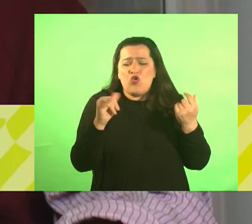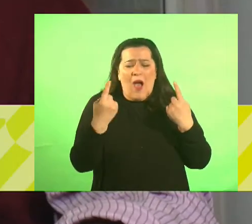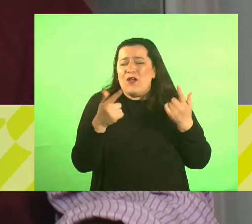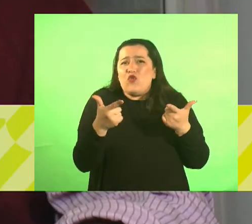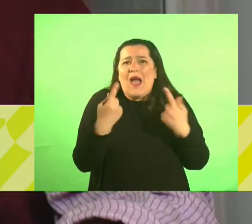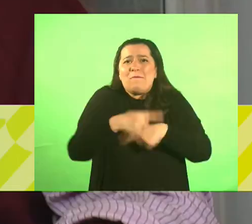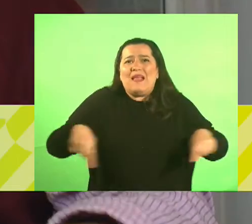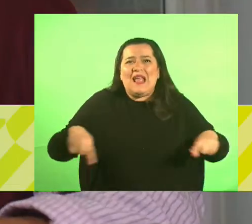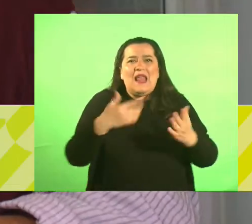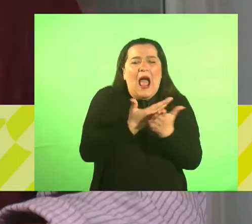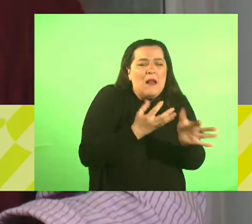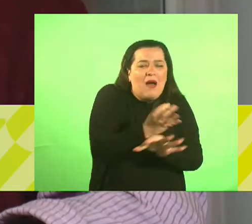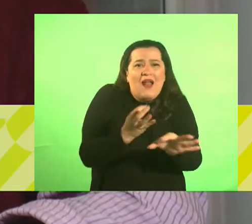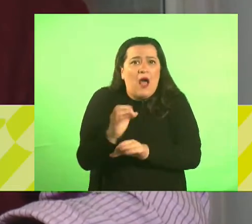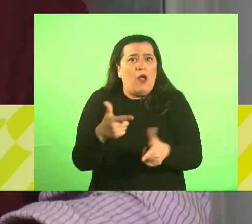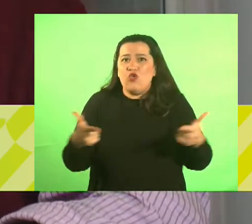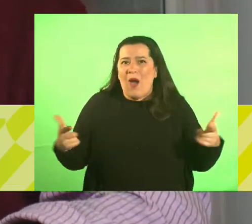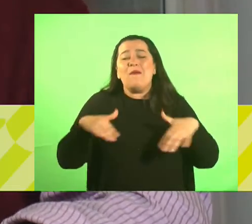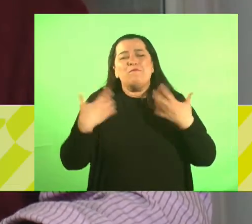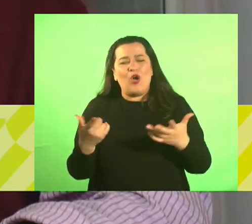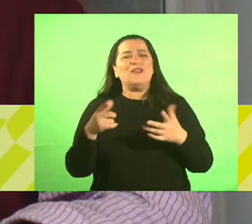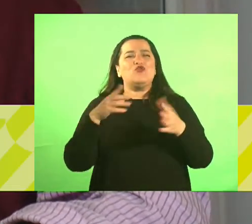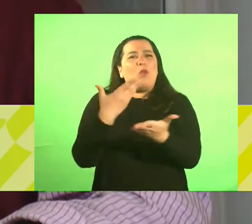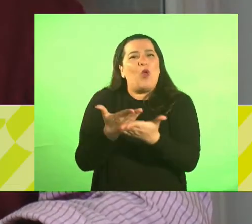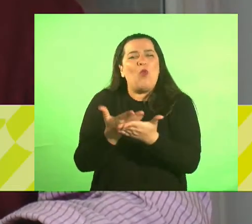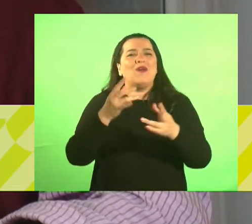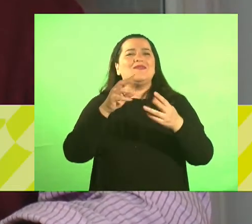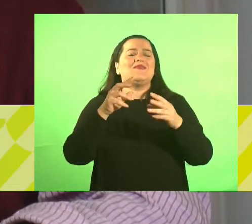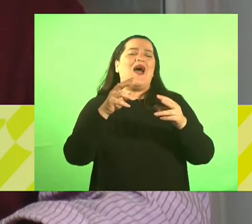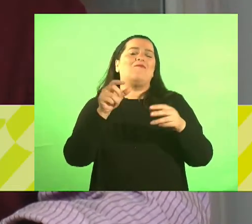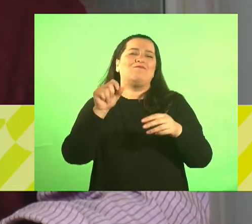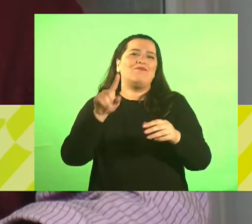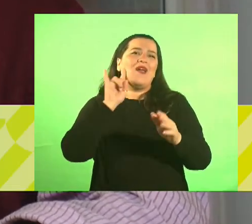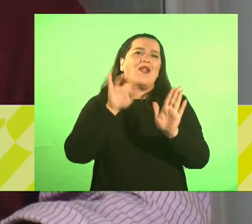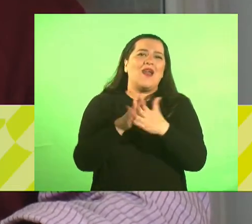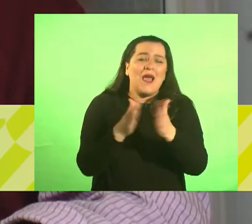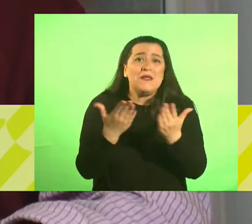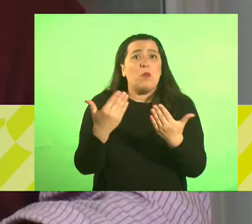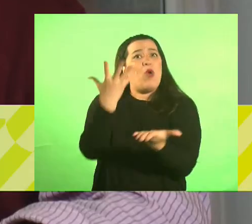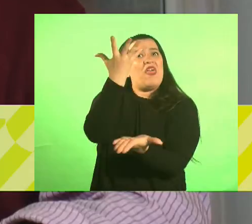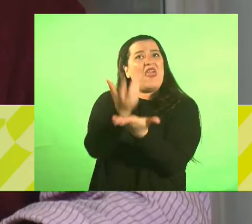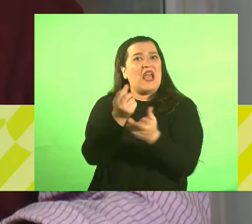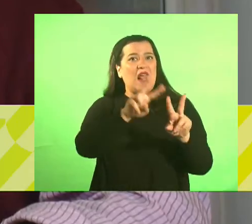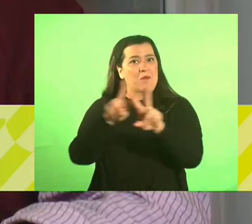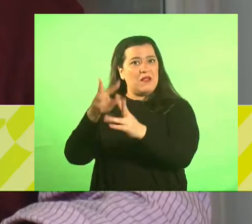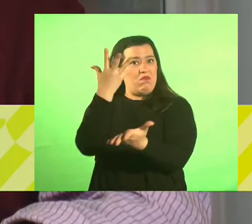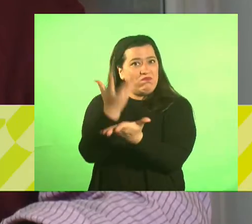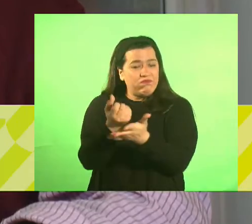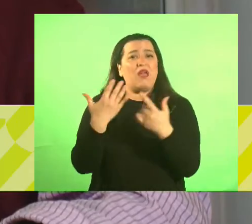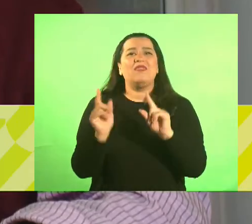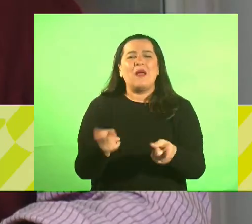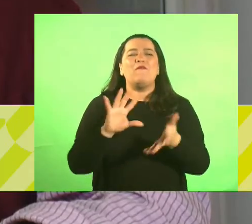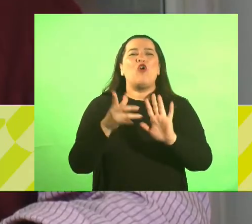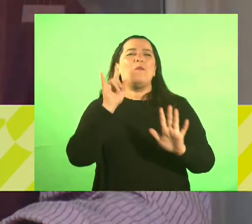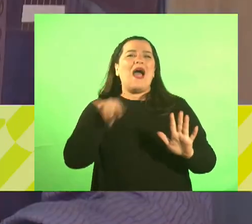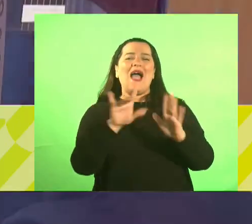trabajar. Por eso está la propuesta de El Recurso, una revista, una publicación que se descarga de esa plataforma y está en formato de historieta